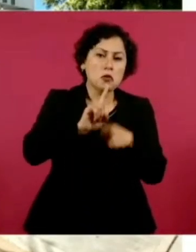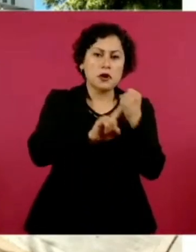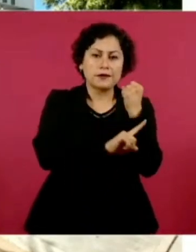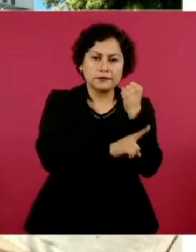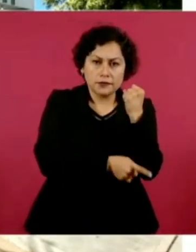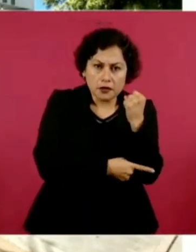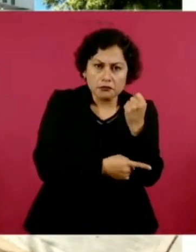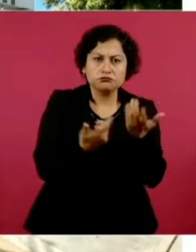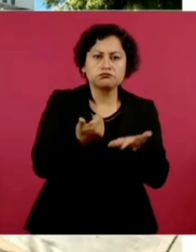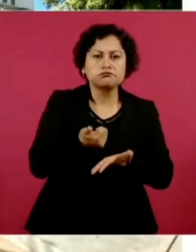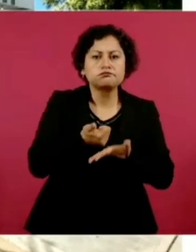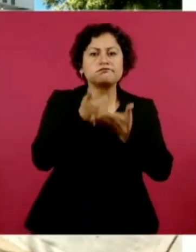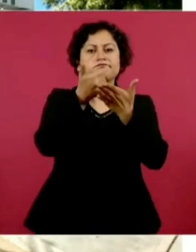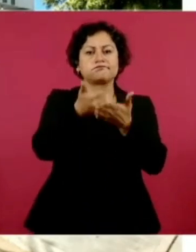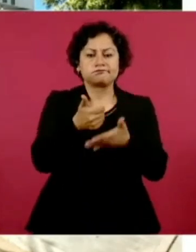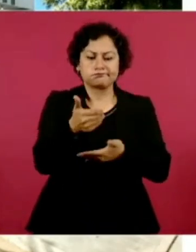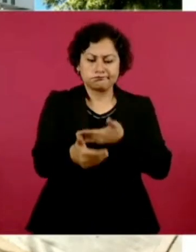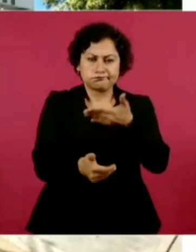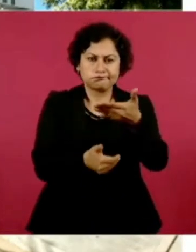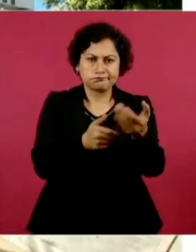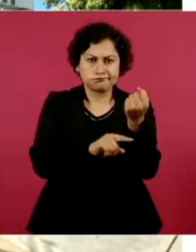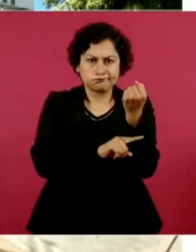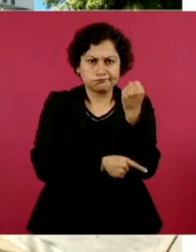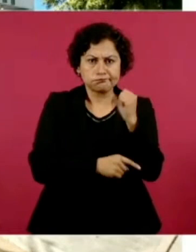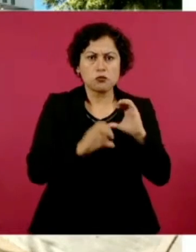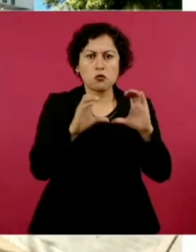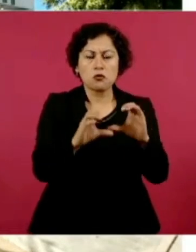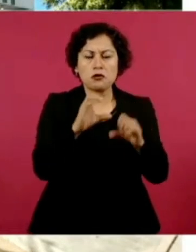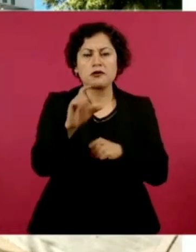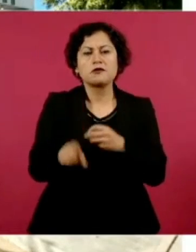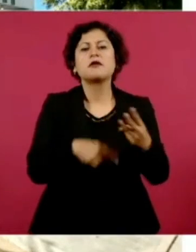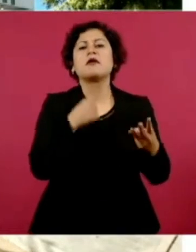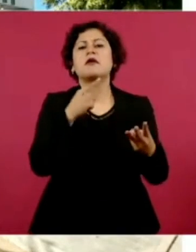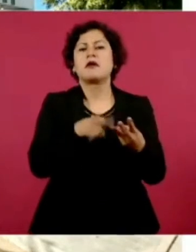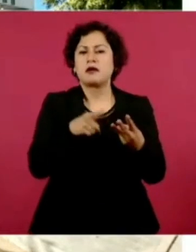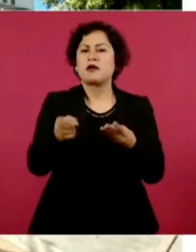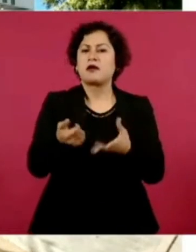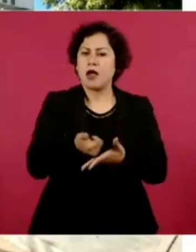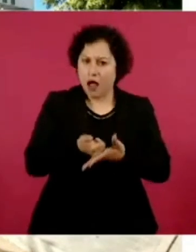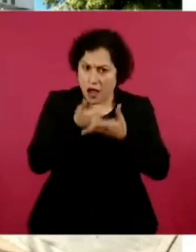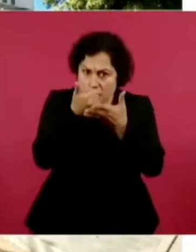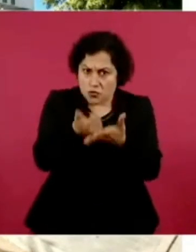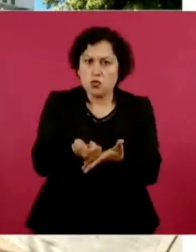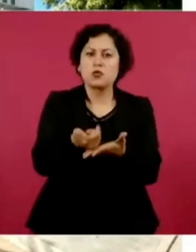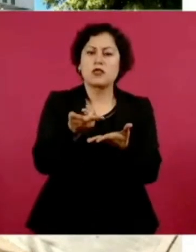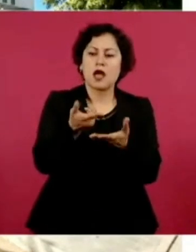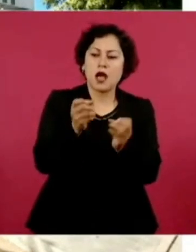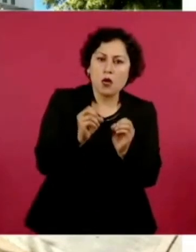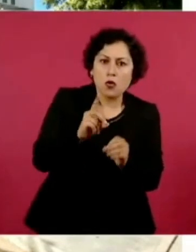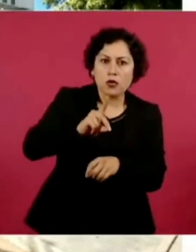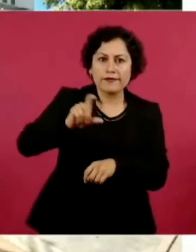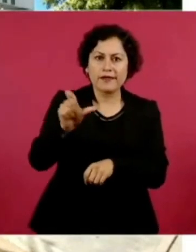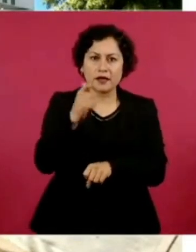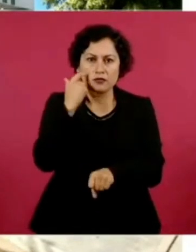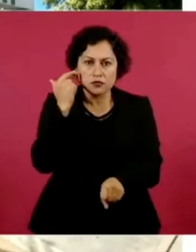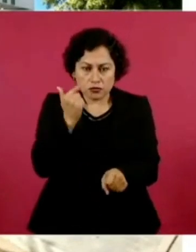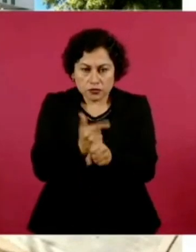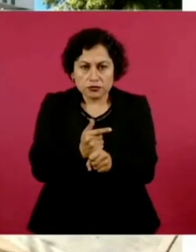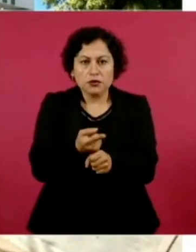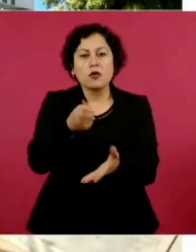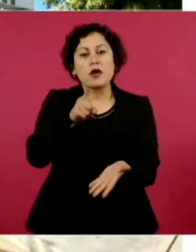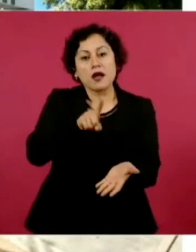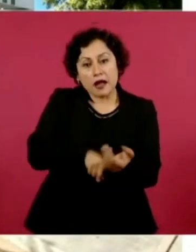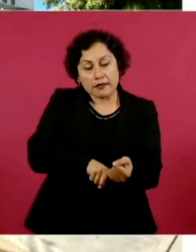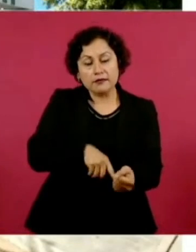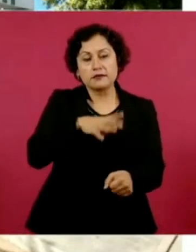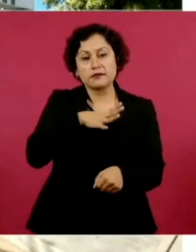control reproductivo. Se hacen diagnósticos, tratamientos, generalmente son atendidos por médicos,